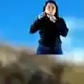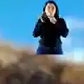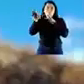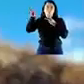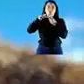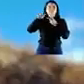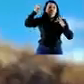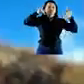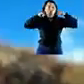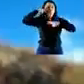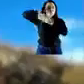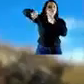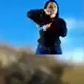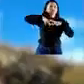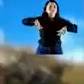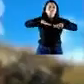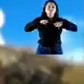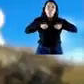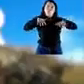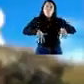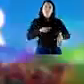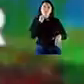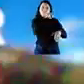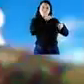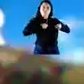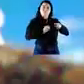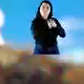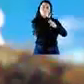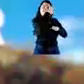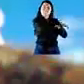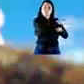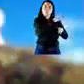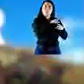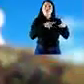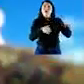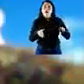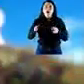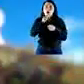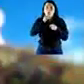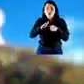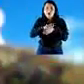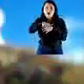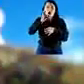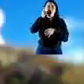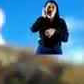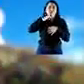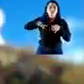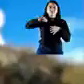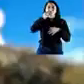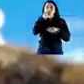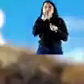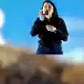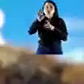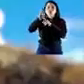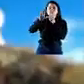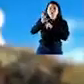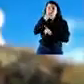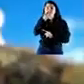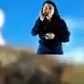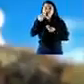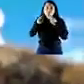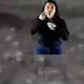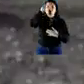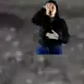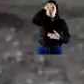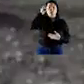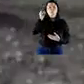Florida. El 10 de octubre tenemos el Ascenso al Gran Cumbal, Laguna del Telpis y el Tour del Café Especial con el